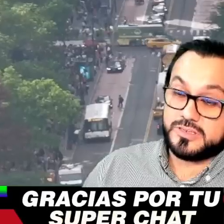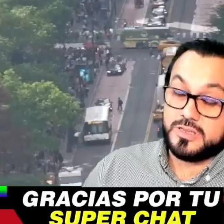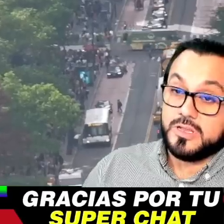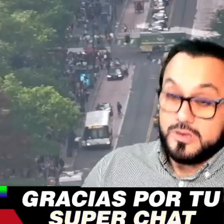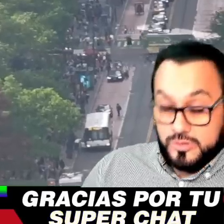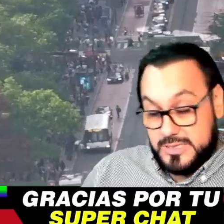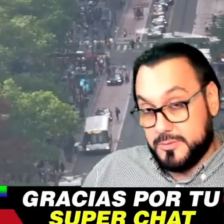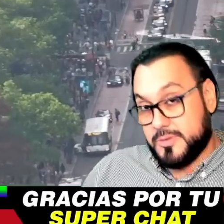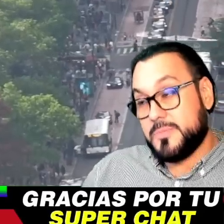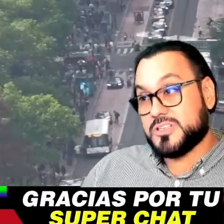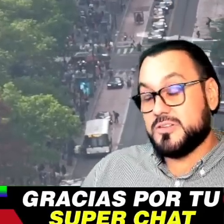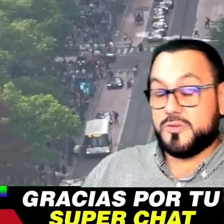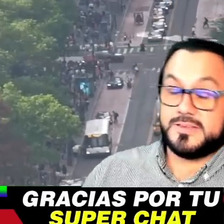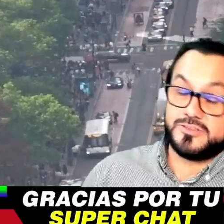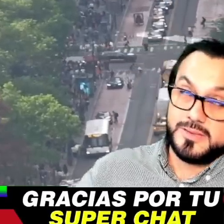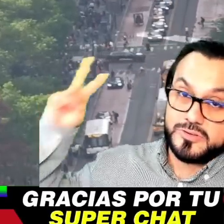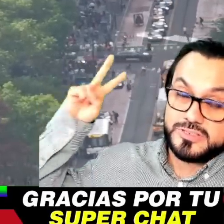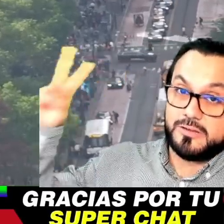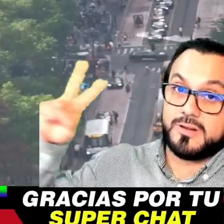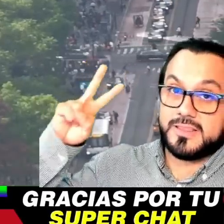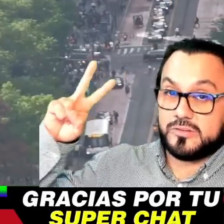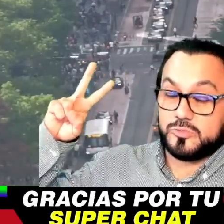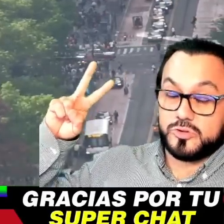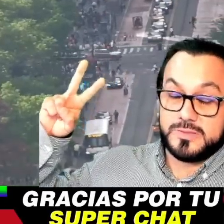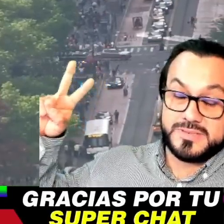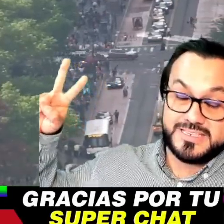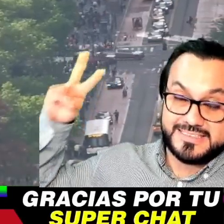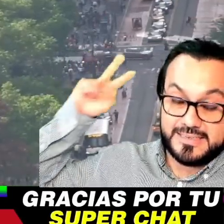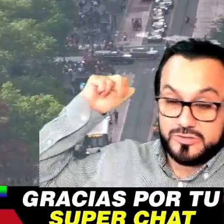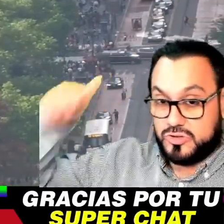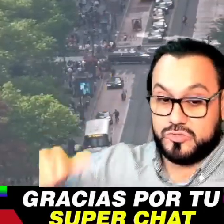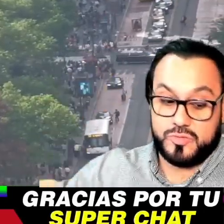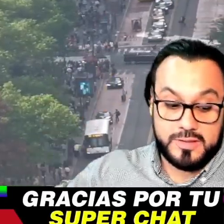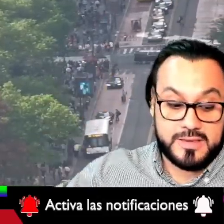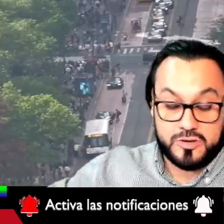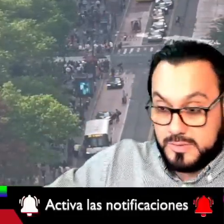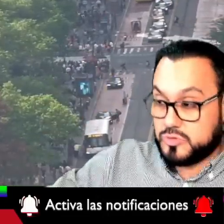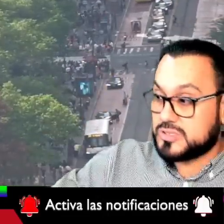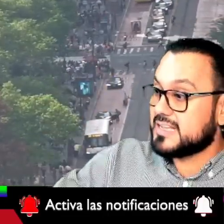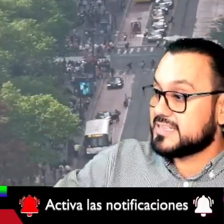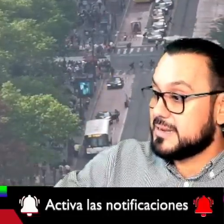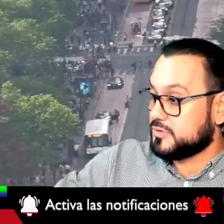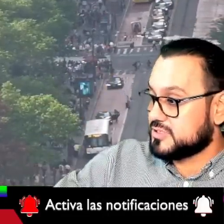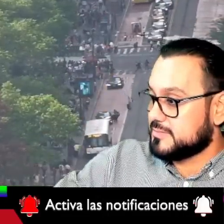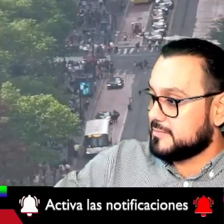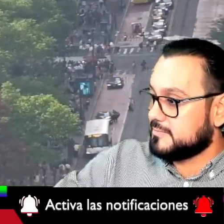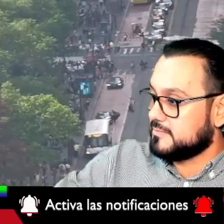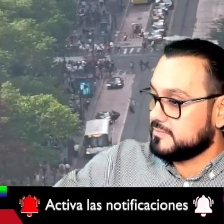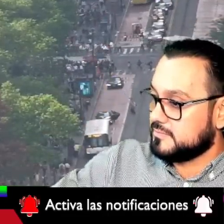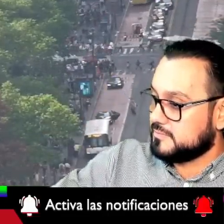notificaciones. Nos traemos bien una próxima información, amigos, y recuerden que los números siempre sean exactos y no es un fraude. Nos vemos hasta la próxima.